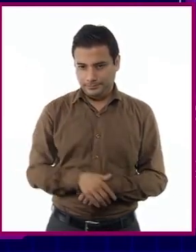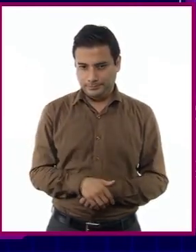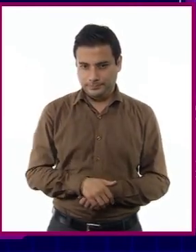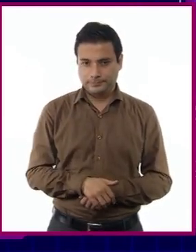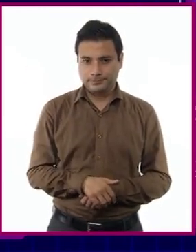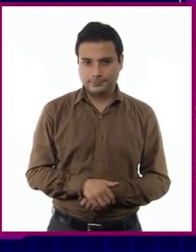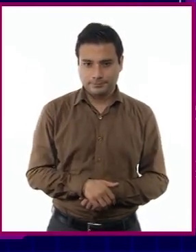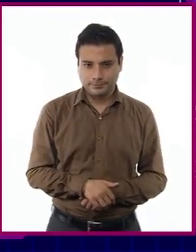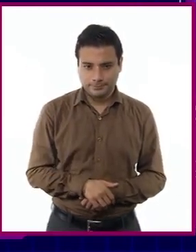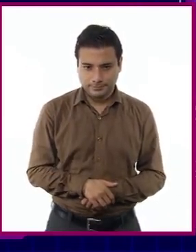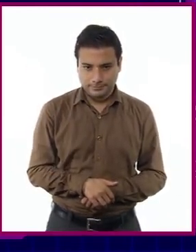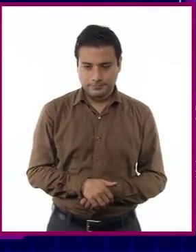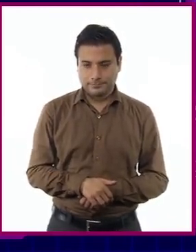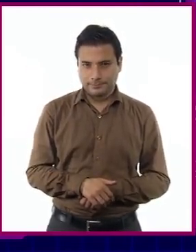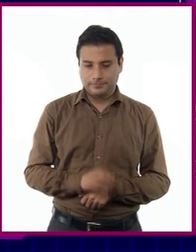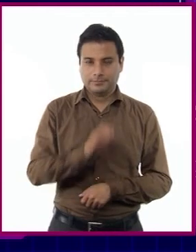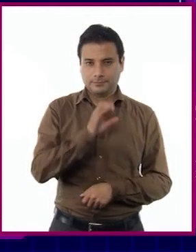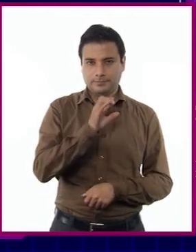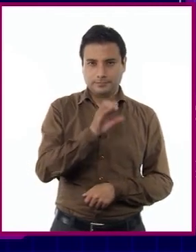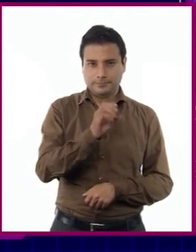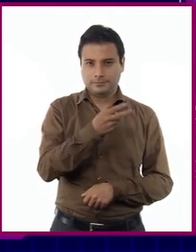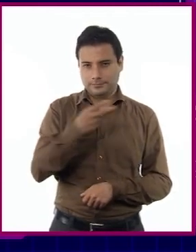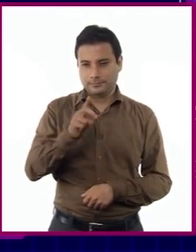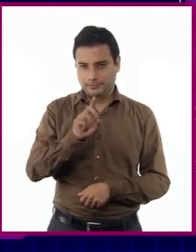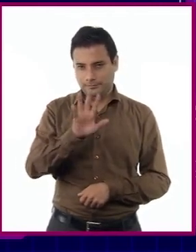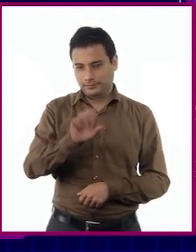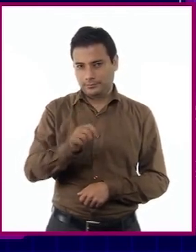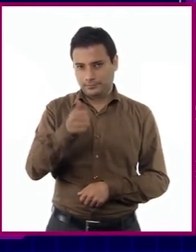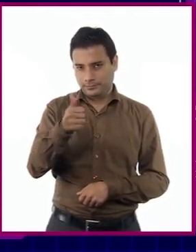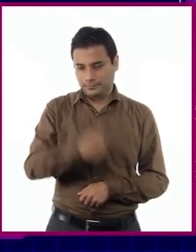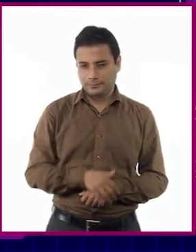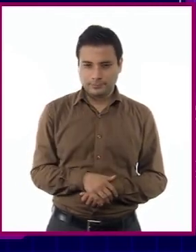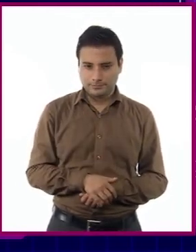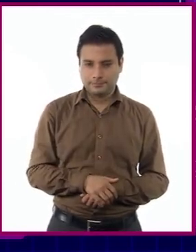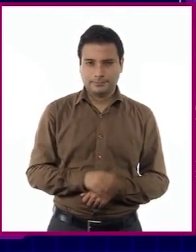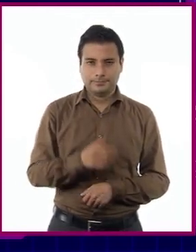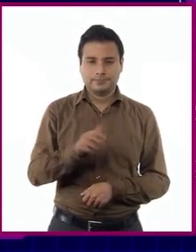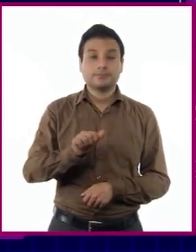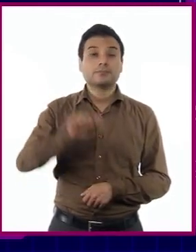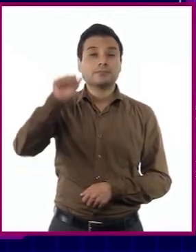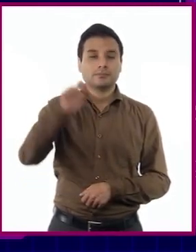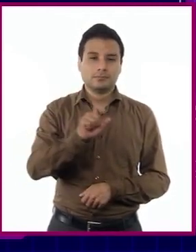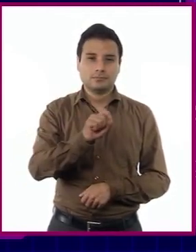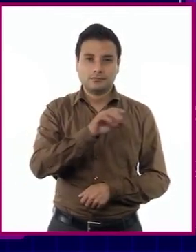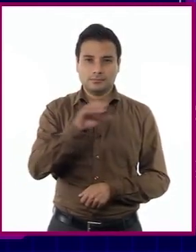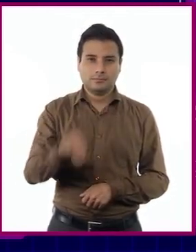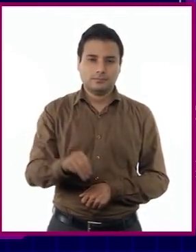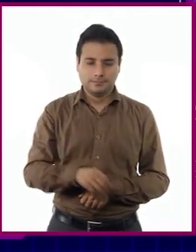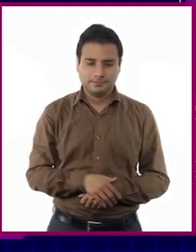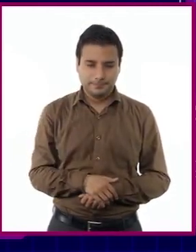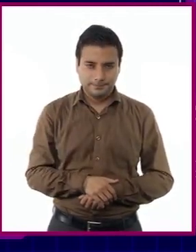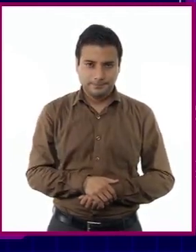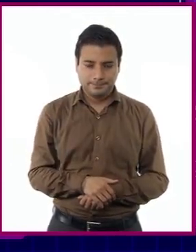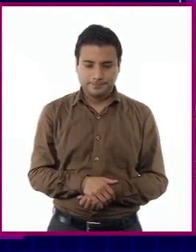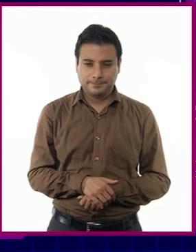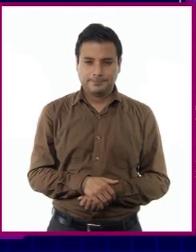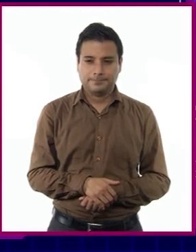mide 35 puntos 6 centímetros y la altura mide 20 centímetros